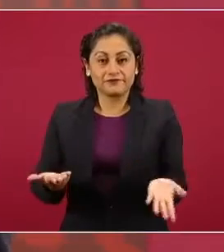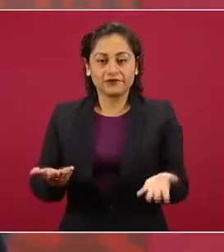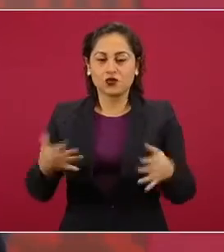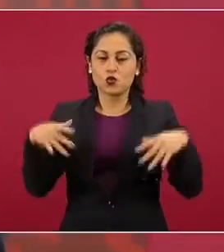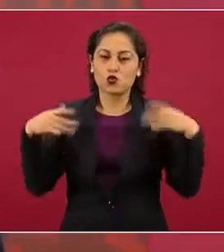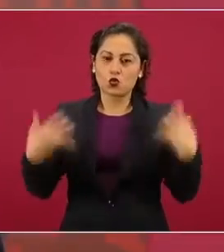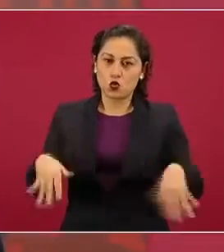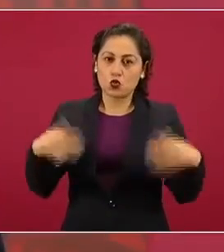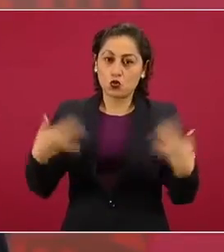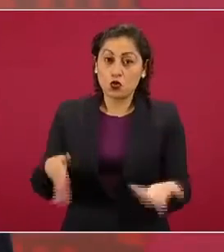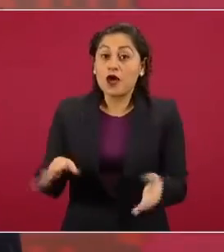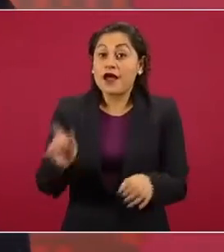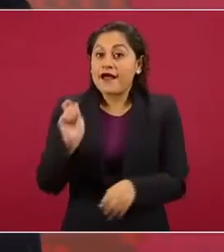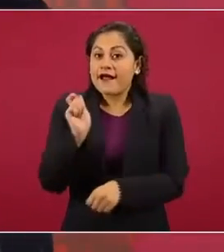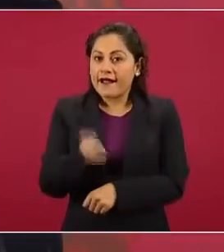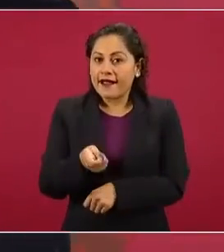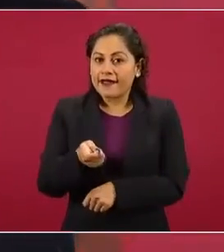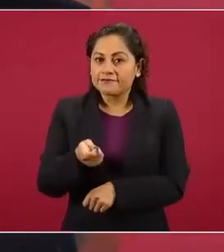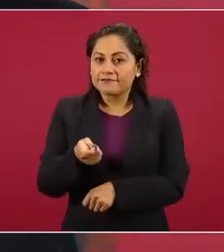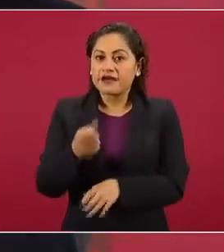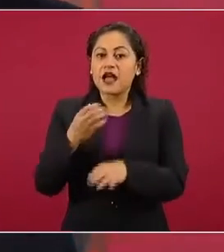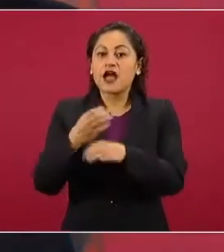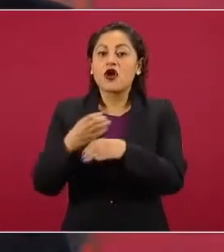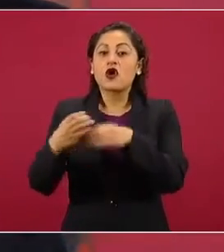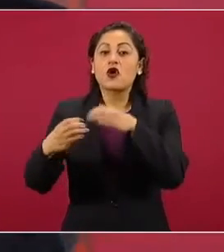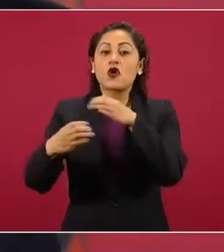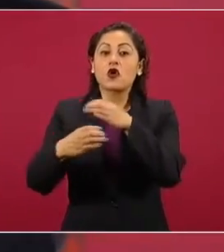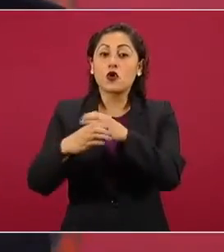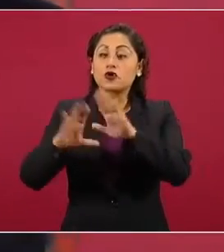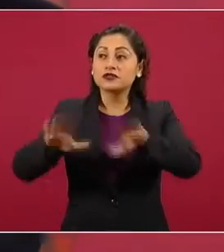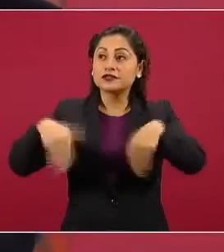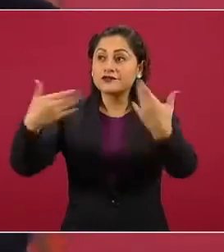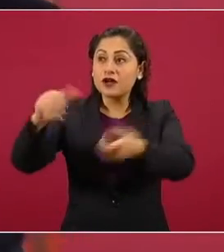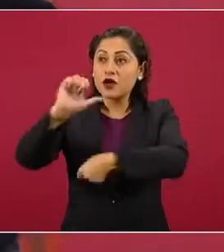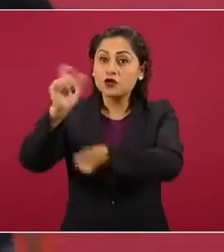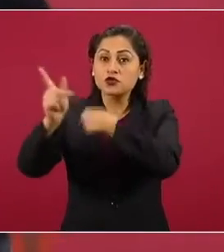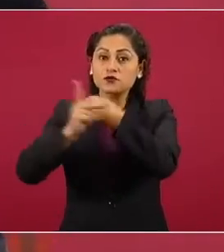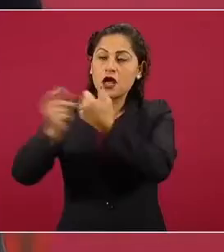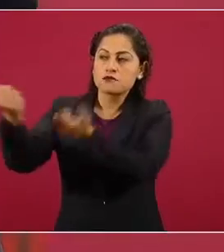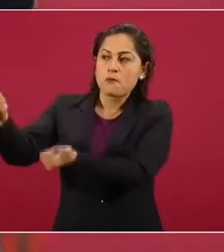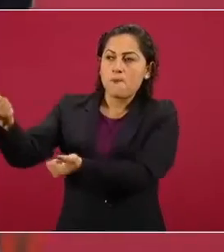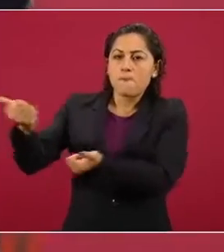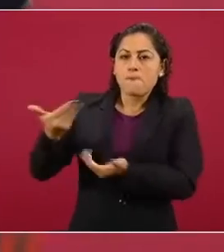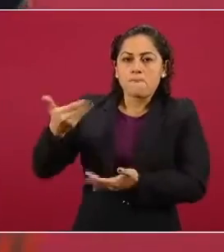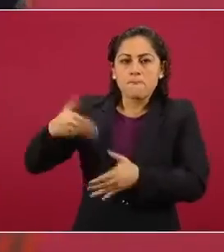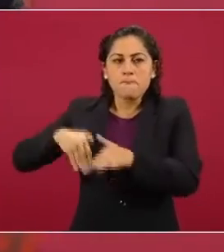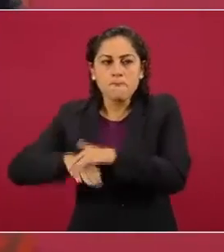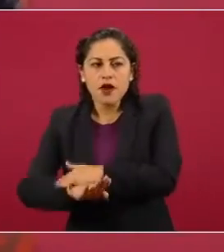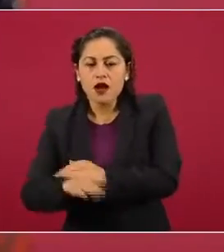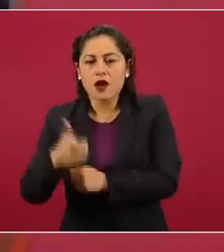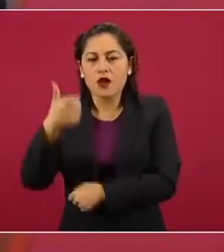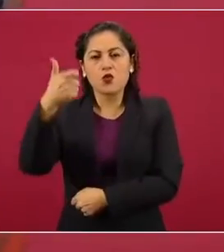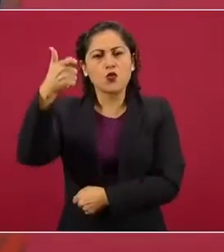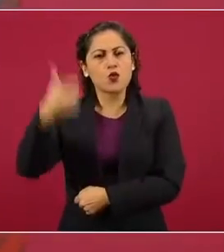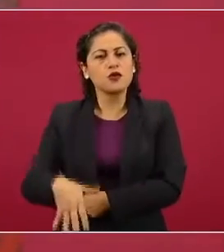van a poder llegar mercancías a muy bajo precio a Chetumal,